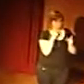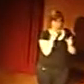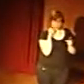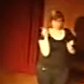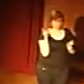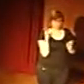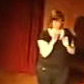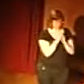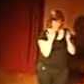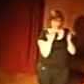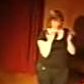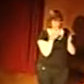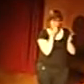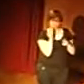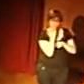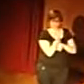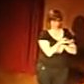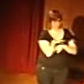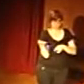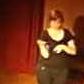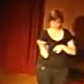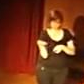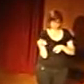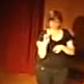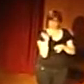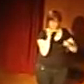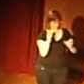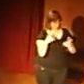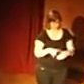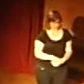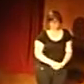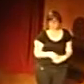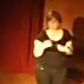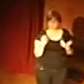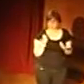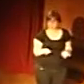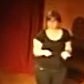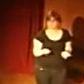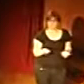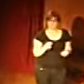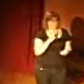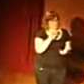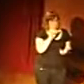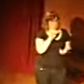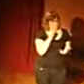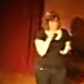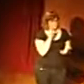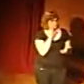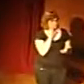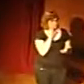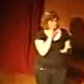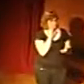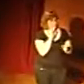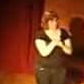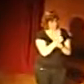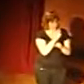este díptico lo ejemplifica como ninguna otra pieza no la villamiel ya les habrán hablado de ello cómo trabaja el toma